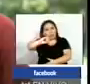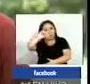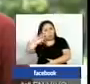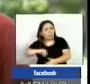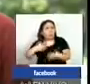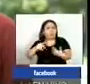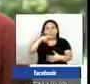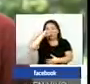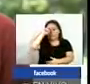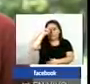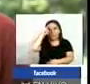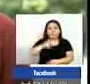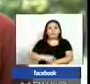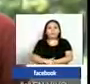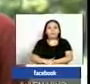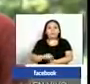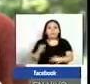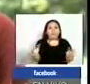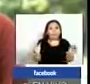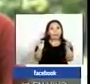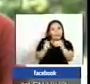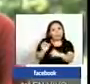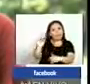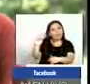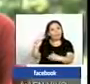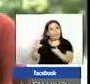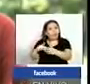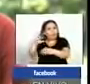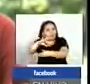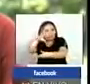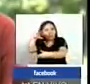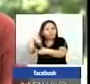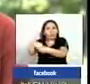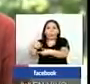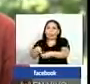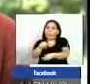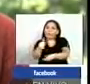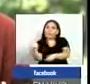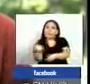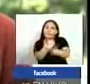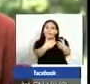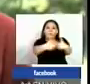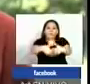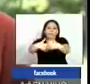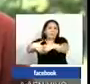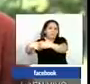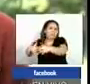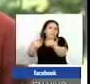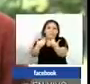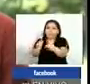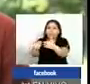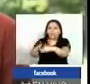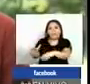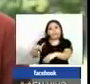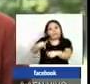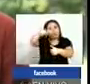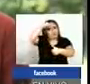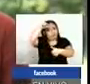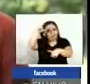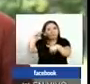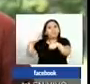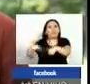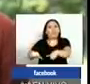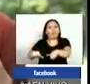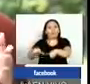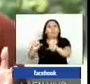En estas reuniones además se han incluido a otros empresarios de diversos sectores en los que se ha llegado a un